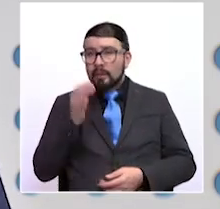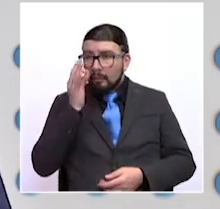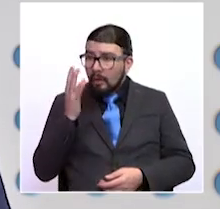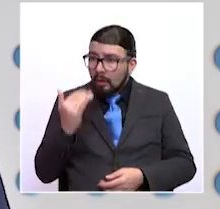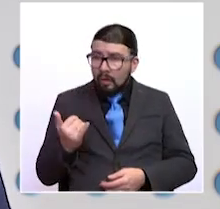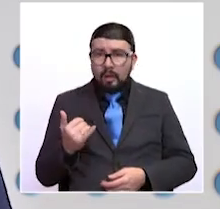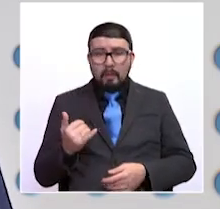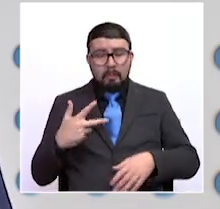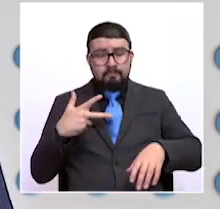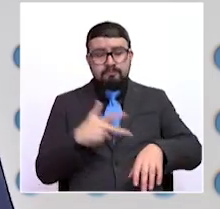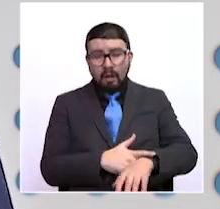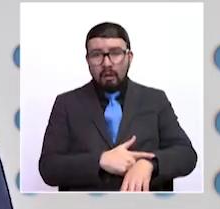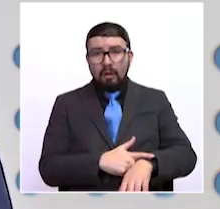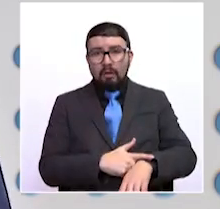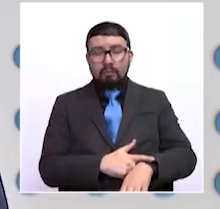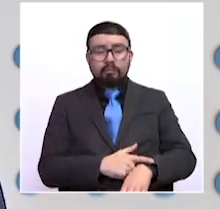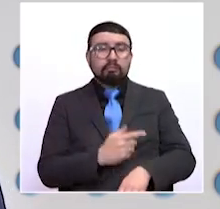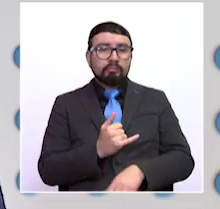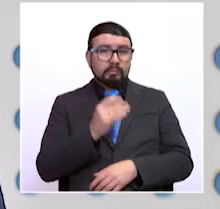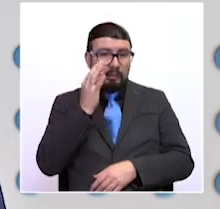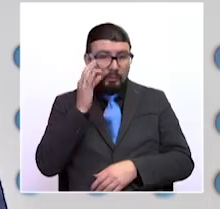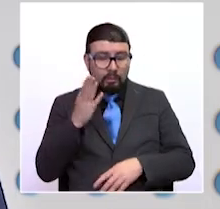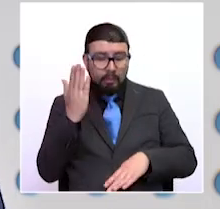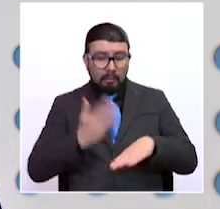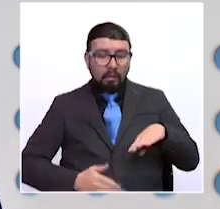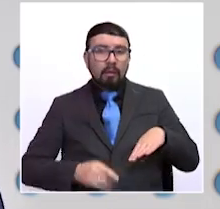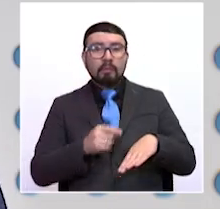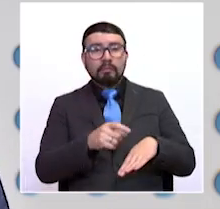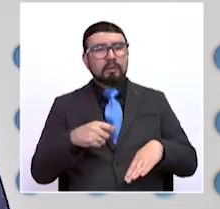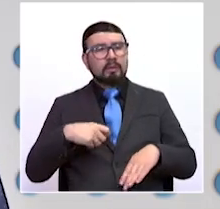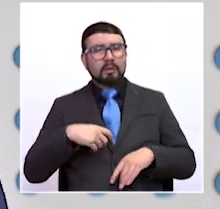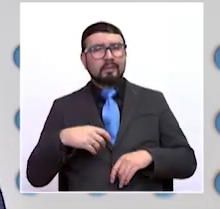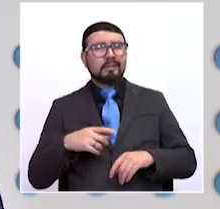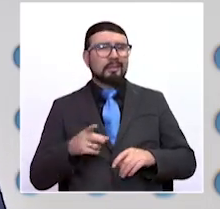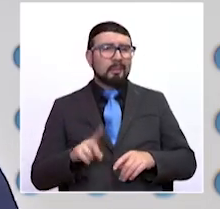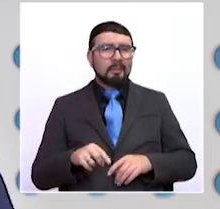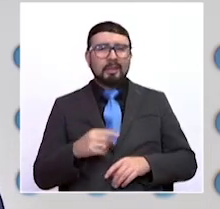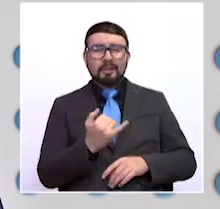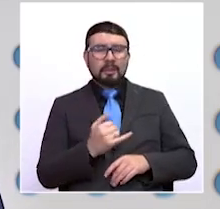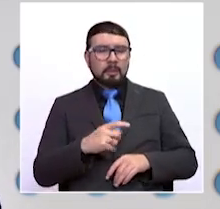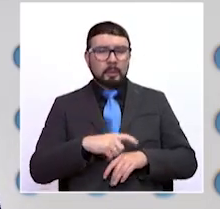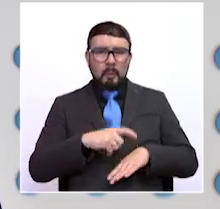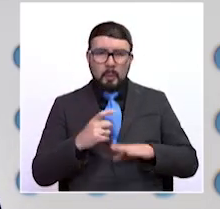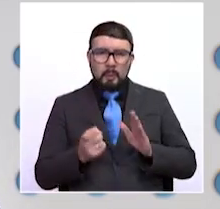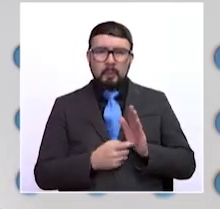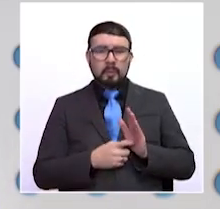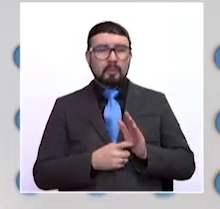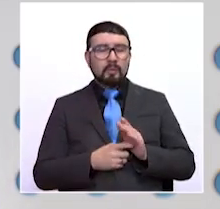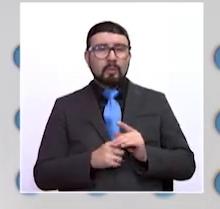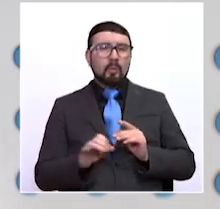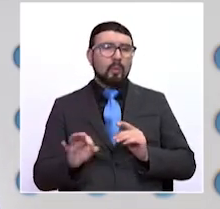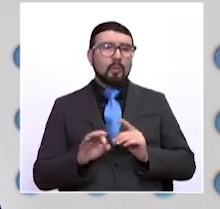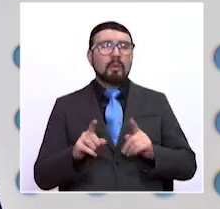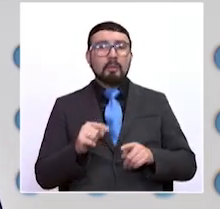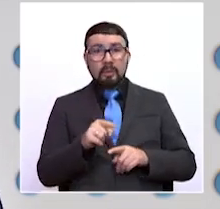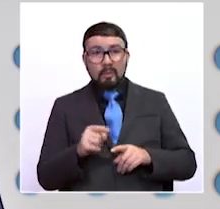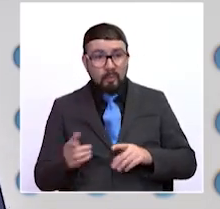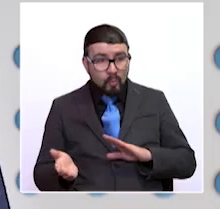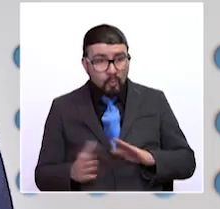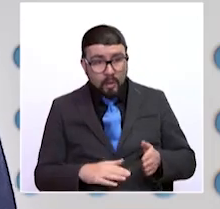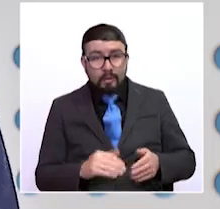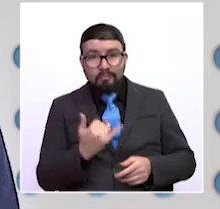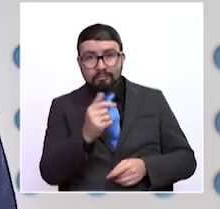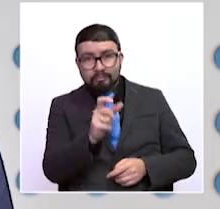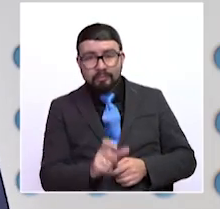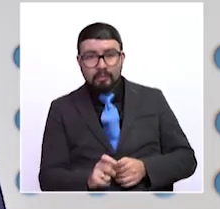amputaciones parciales de las extremidades, sino una amputación total o inclusive hasta la muerte del paciente.